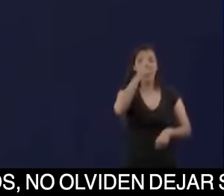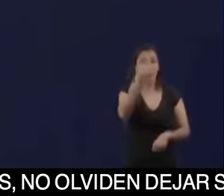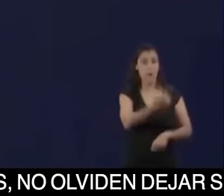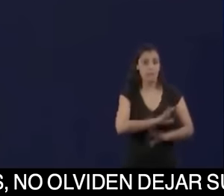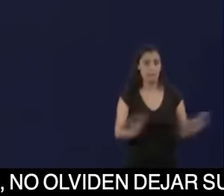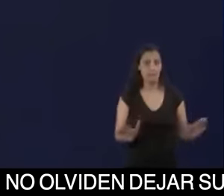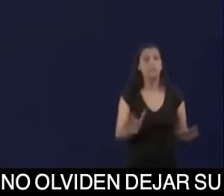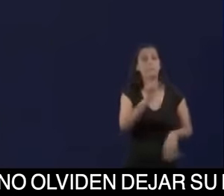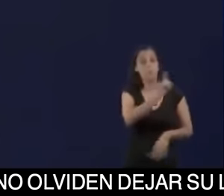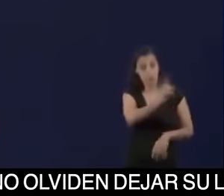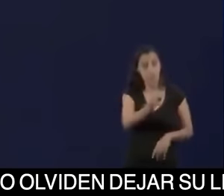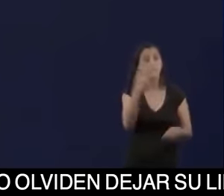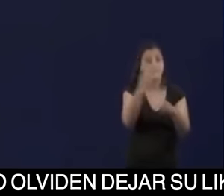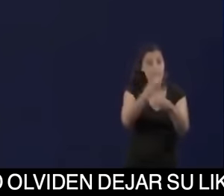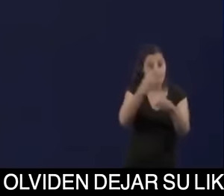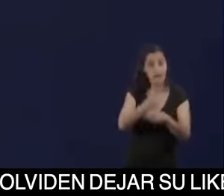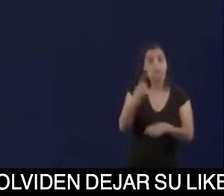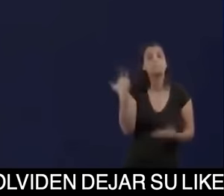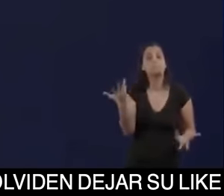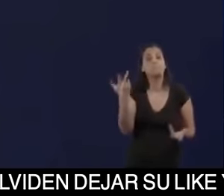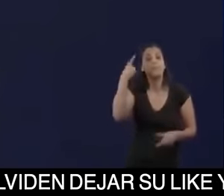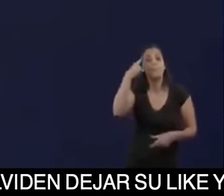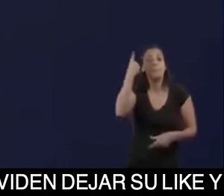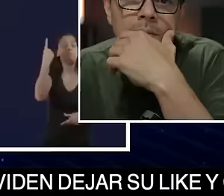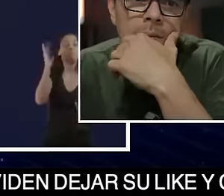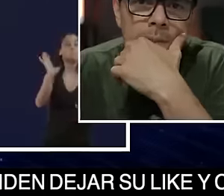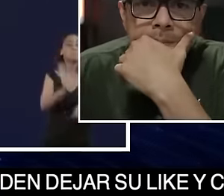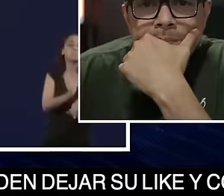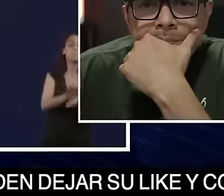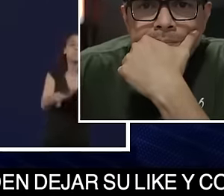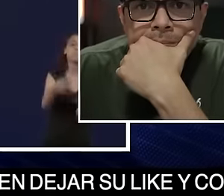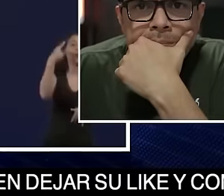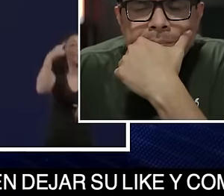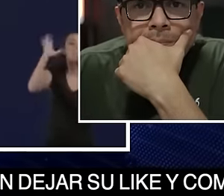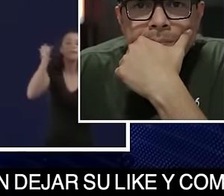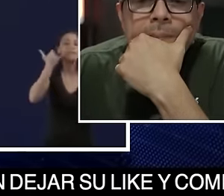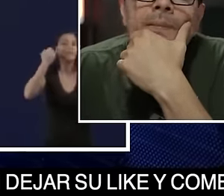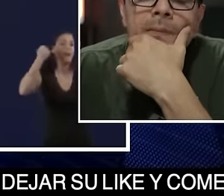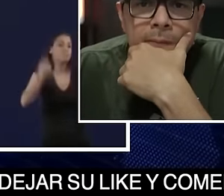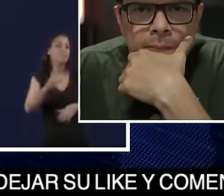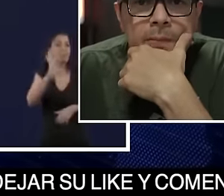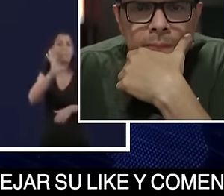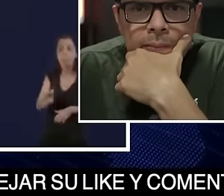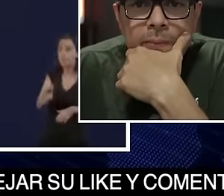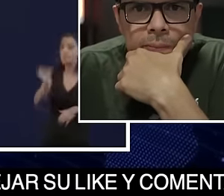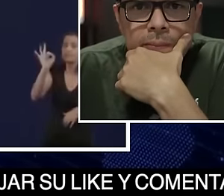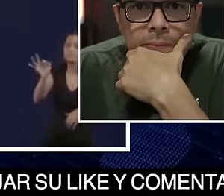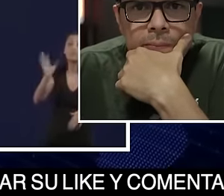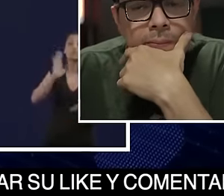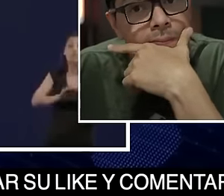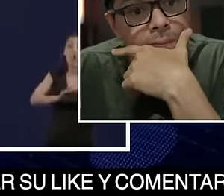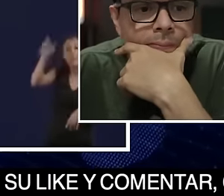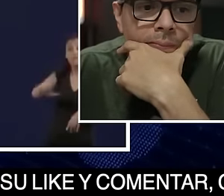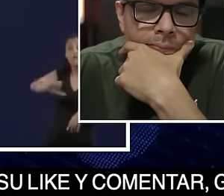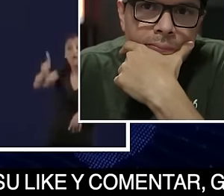eh No una cosa es que uno considere que o tenga una posición tomada con respecto al ganador de un